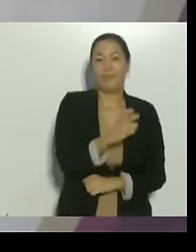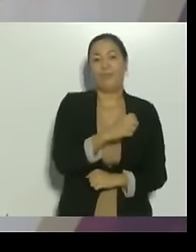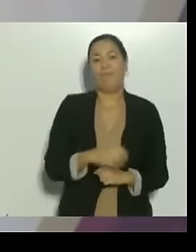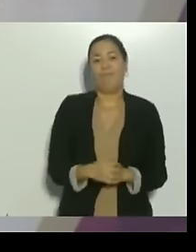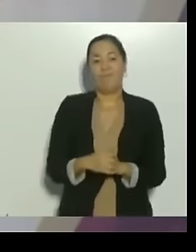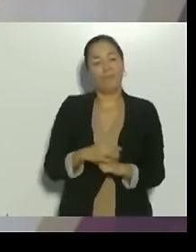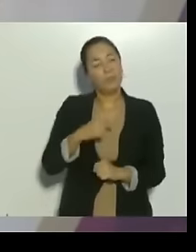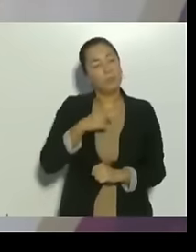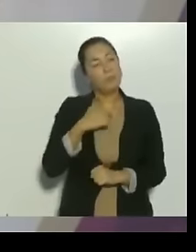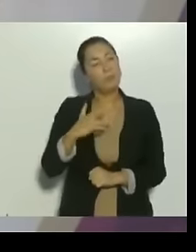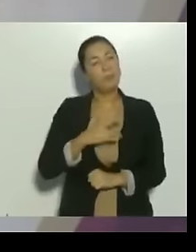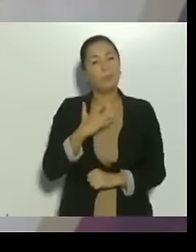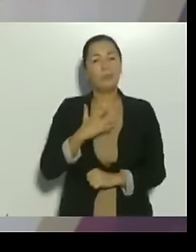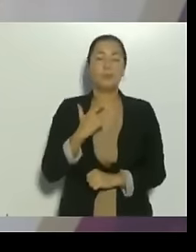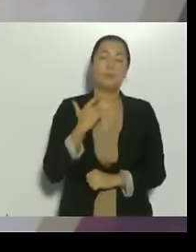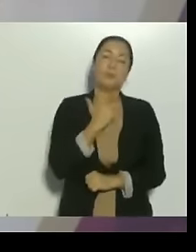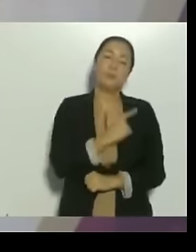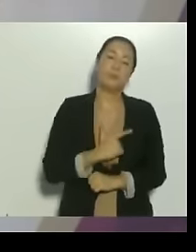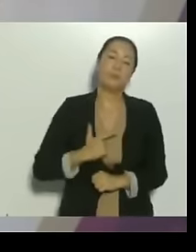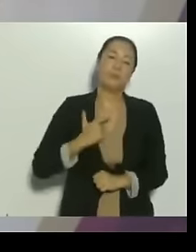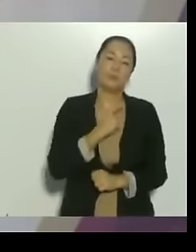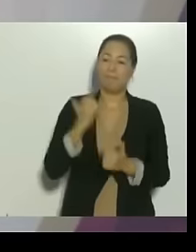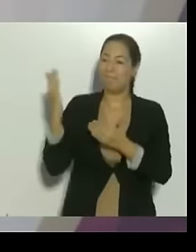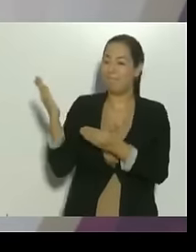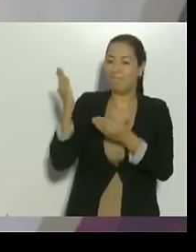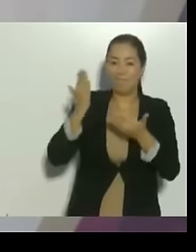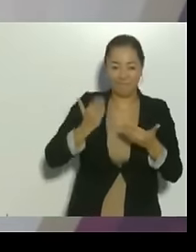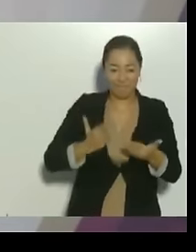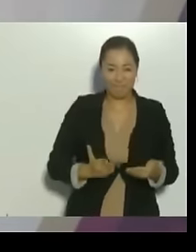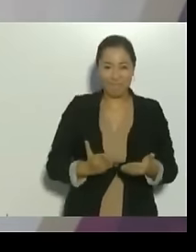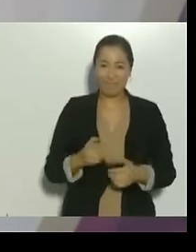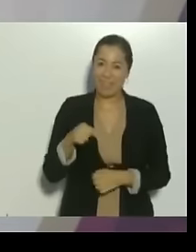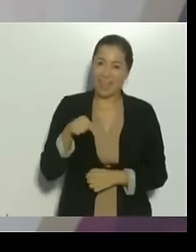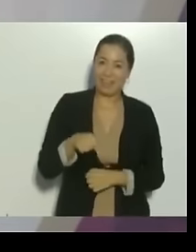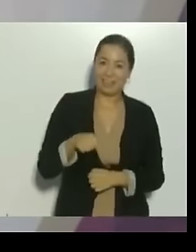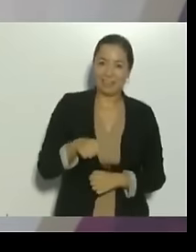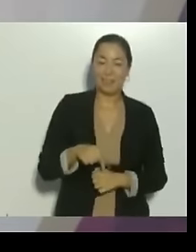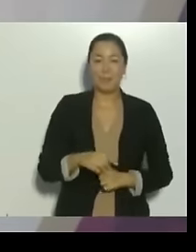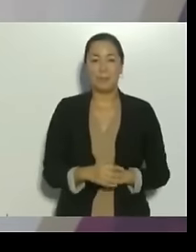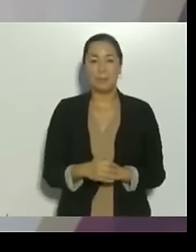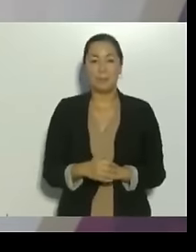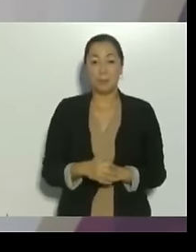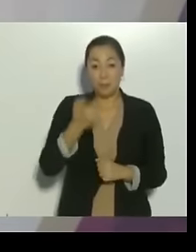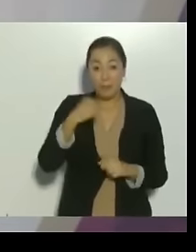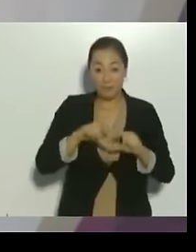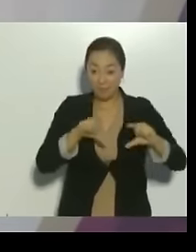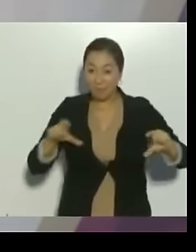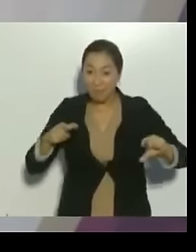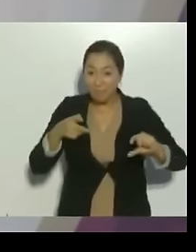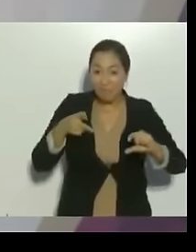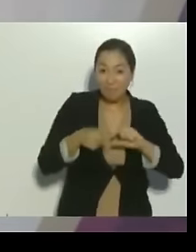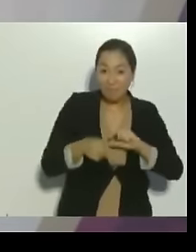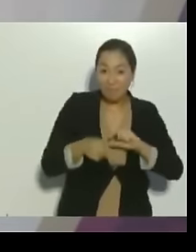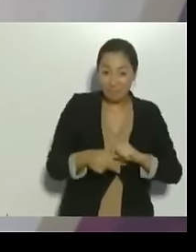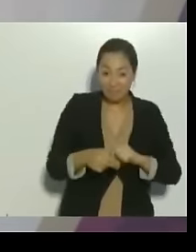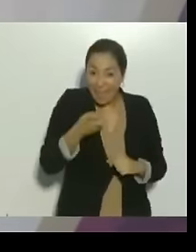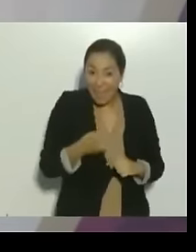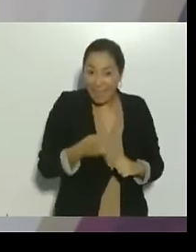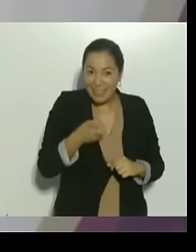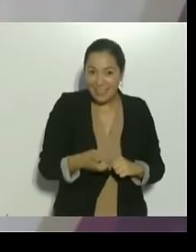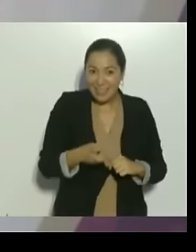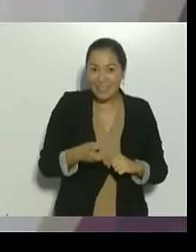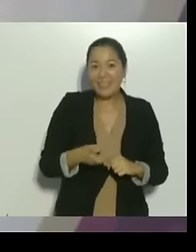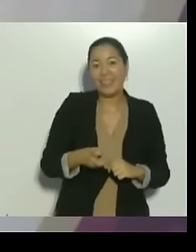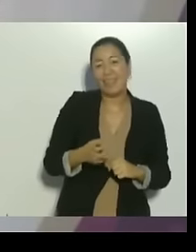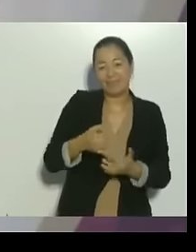una aportación por ahí dice mil gracias por el apoyo a nuestro pueblo informándonos con veracidad bendiciones Don Carlos Wilmer y han